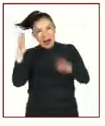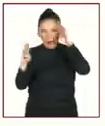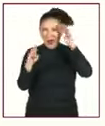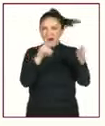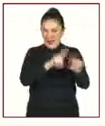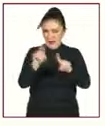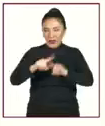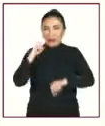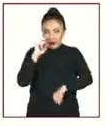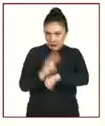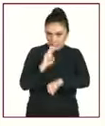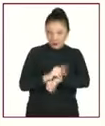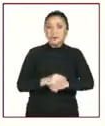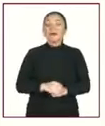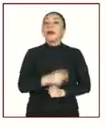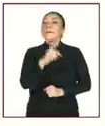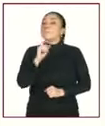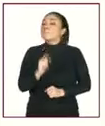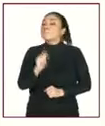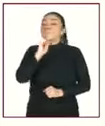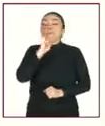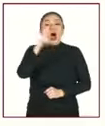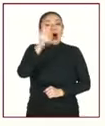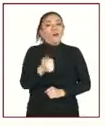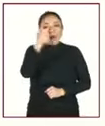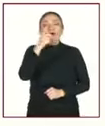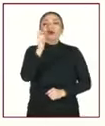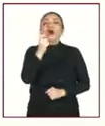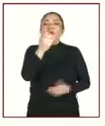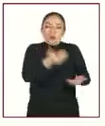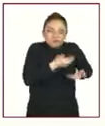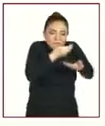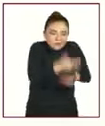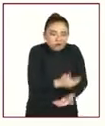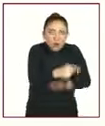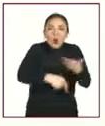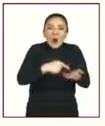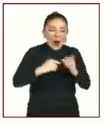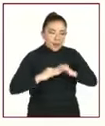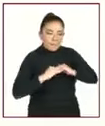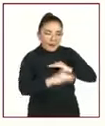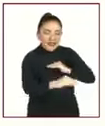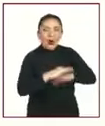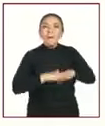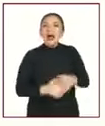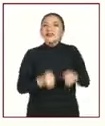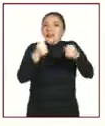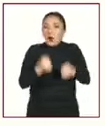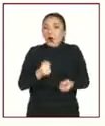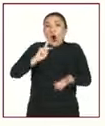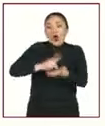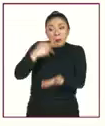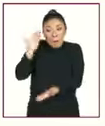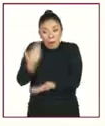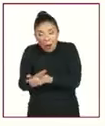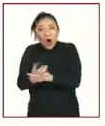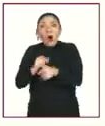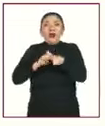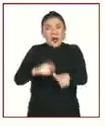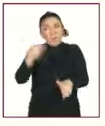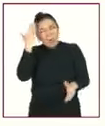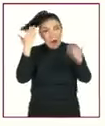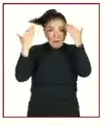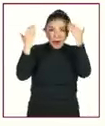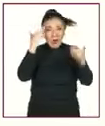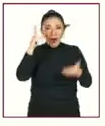preferiblemente colocarla en el suelo en un espacio seguro donde no pueda volverse a pegar o seguirse pegando, porque normalmente en